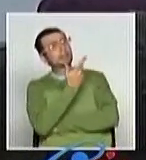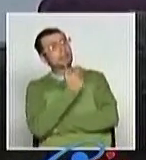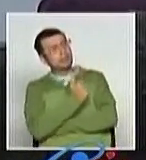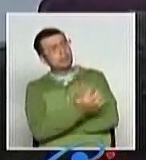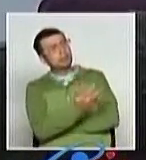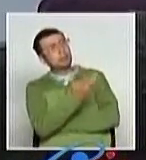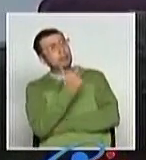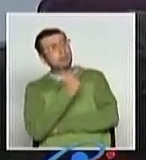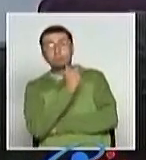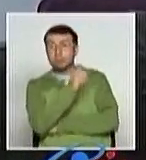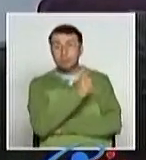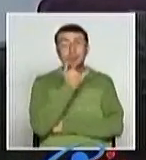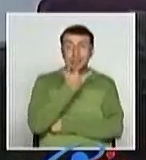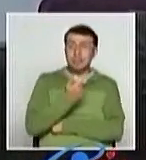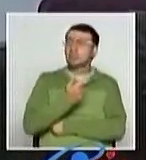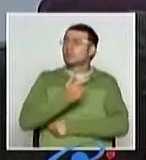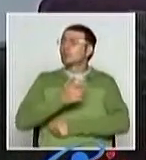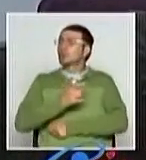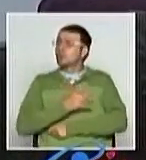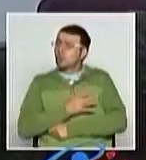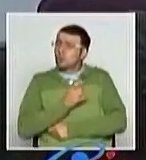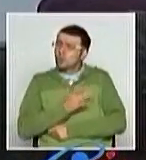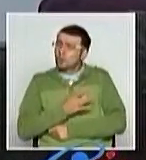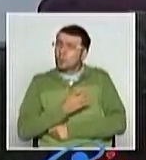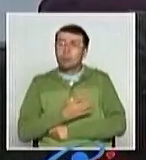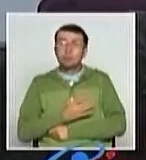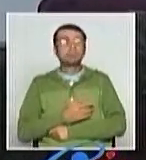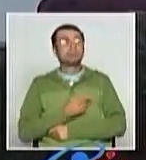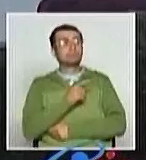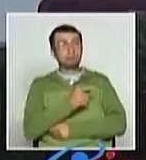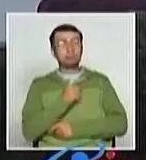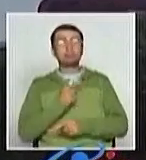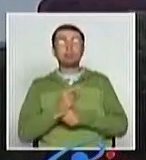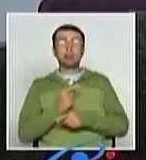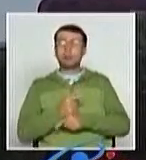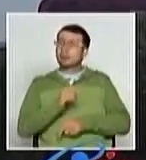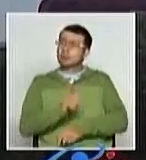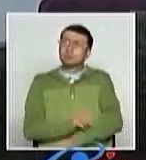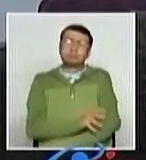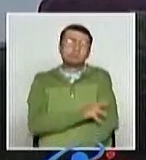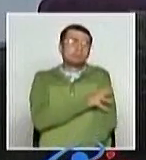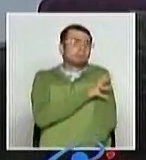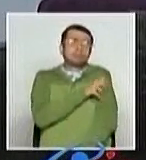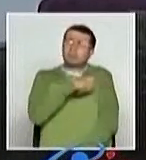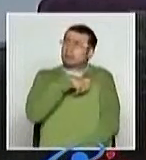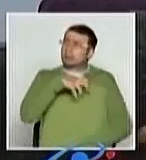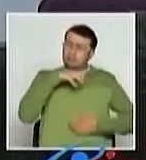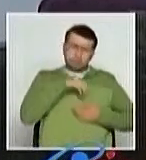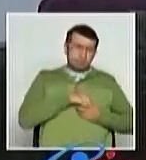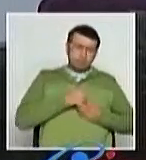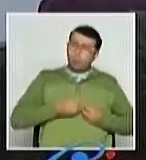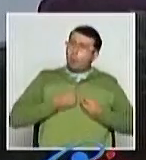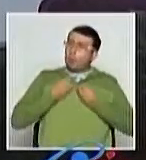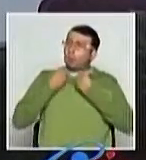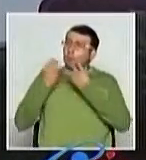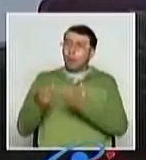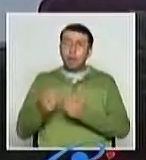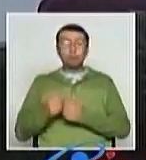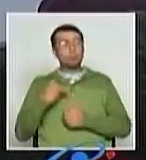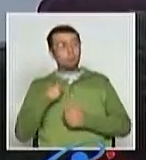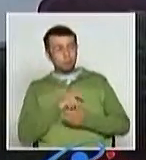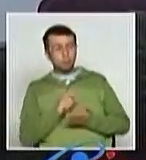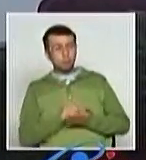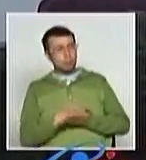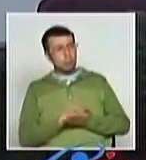dolor comienza a manifestar todo esa emocionalidad que tiene guardada nosotros lo que vamos haciendo es tomar datos tomar